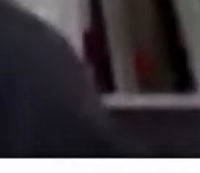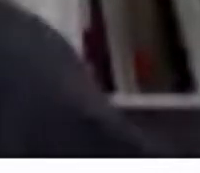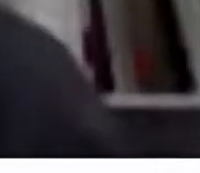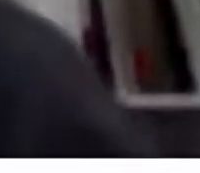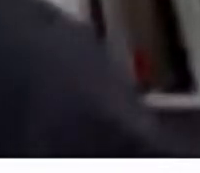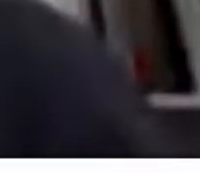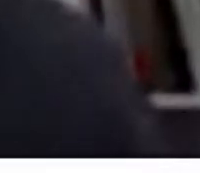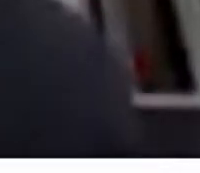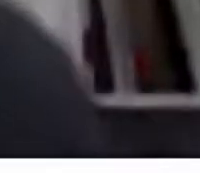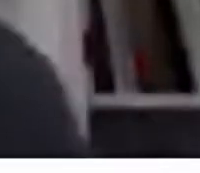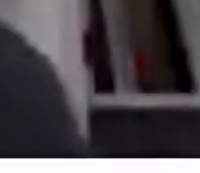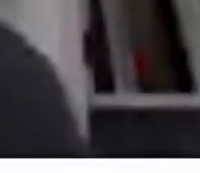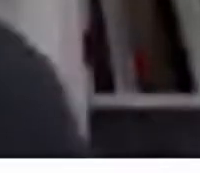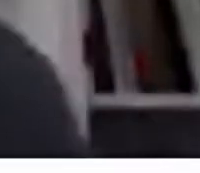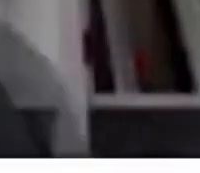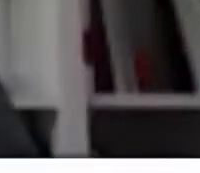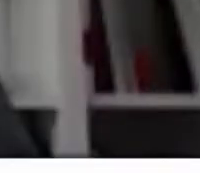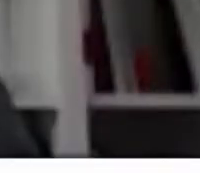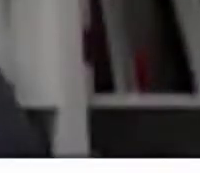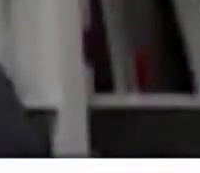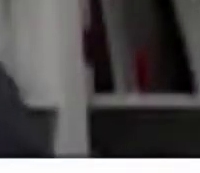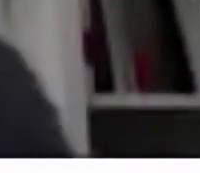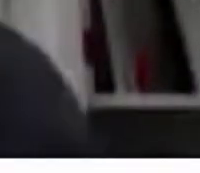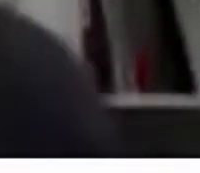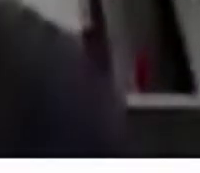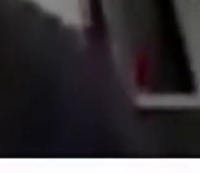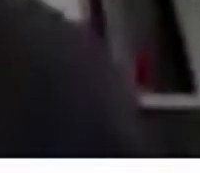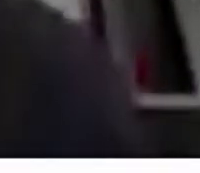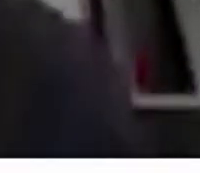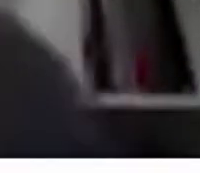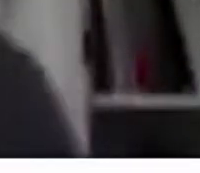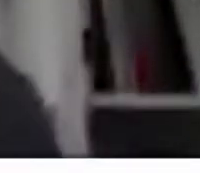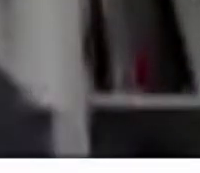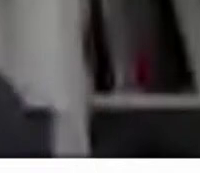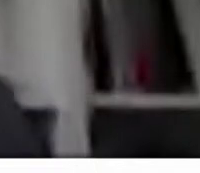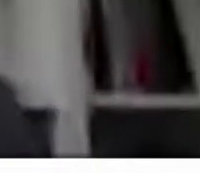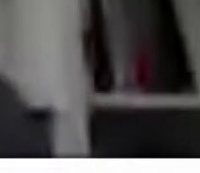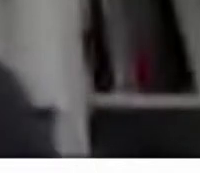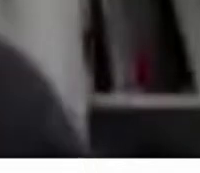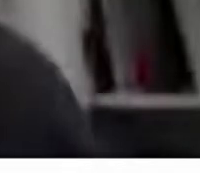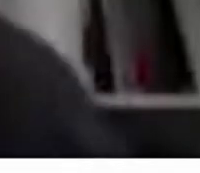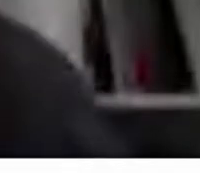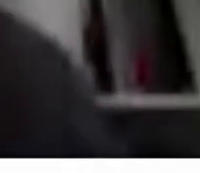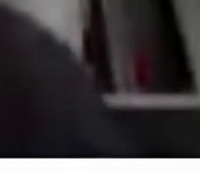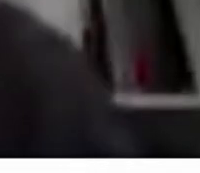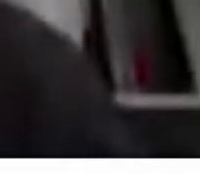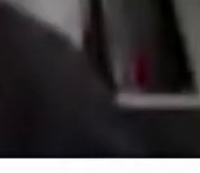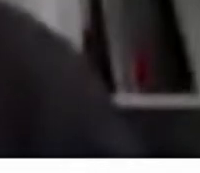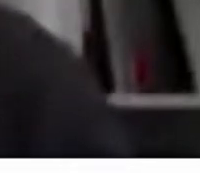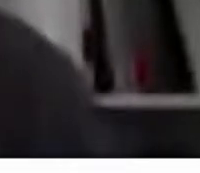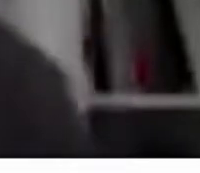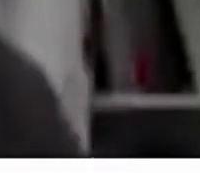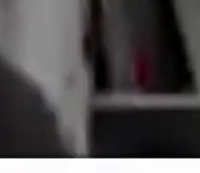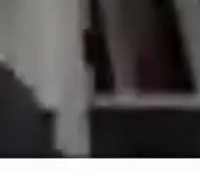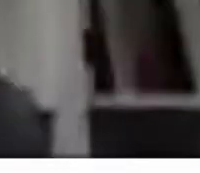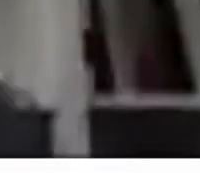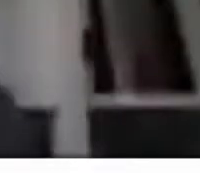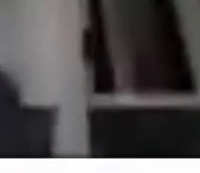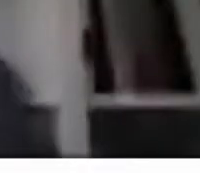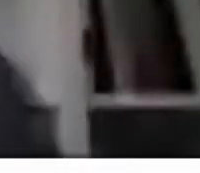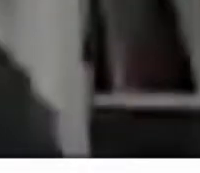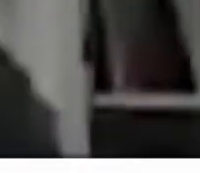encontrado una matriz de desarrollo para la Argentina. Y esta es la tragedia que vivimos. Por eso recordar lo que pasaba hace 70